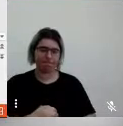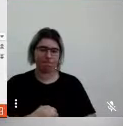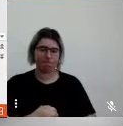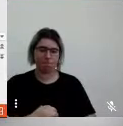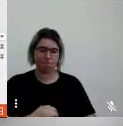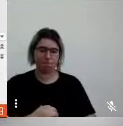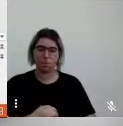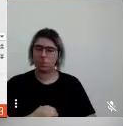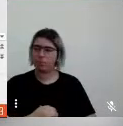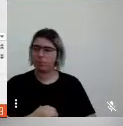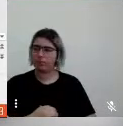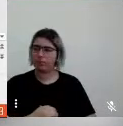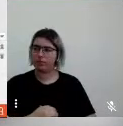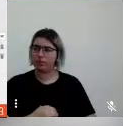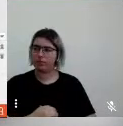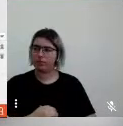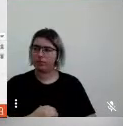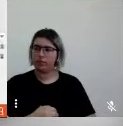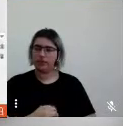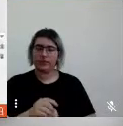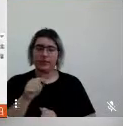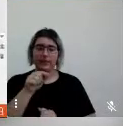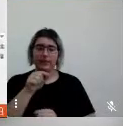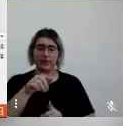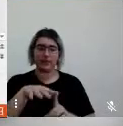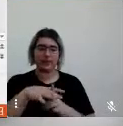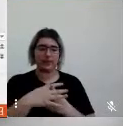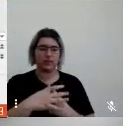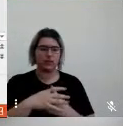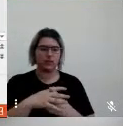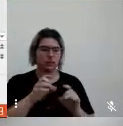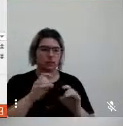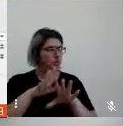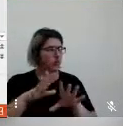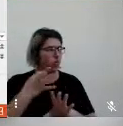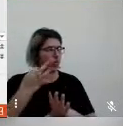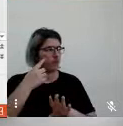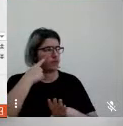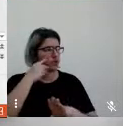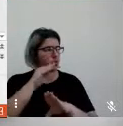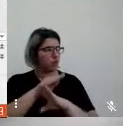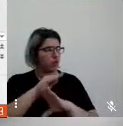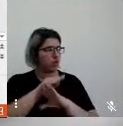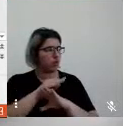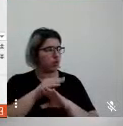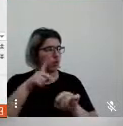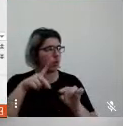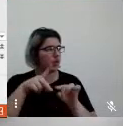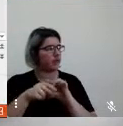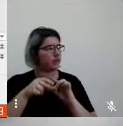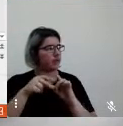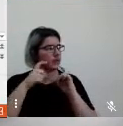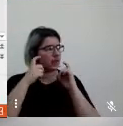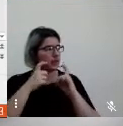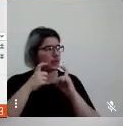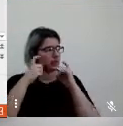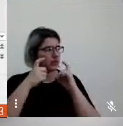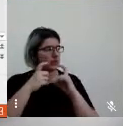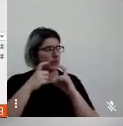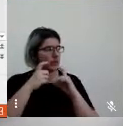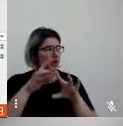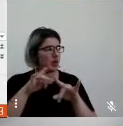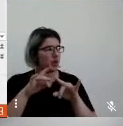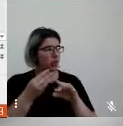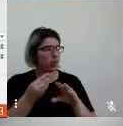hiperglucemia. pues ahí, como os decía antes, el azúcar hay que intentar evitarlo, el azúcar blanco, ¿vale? El azúcar añadido, porque no es lo